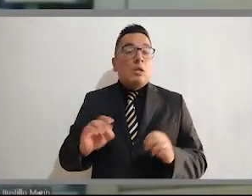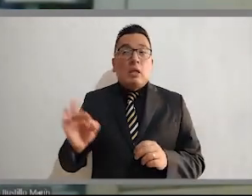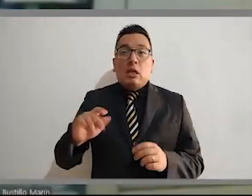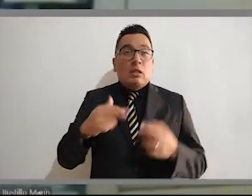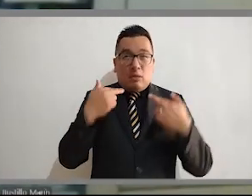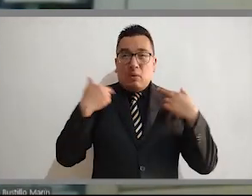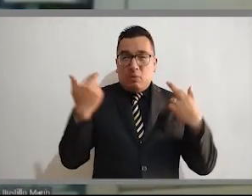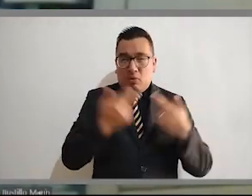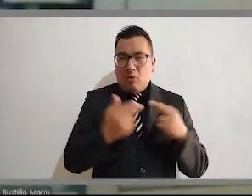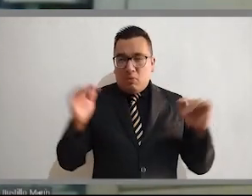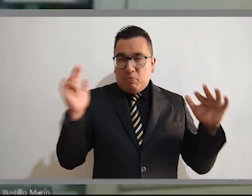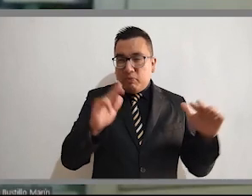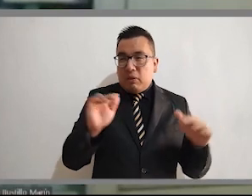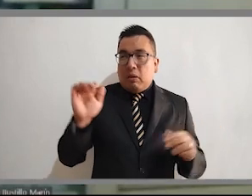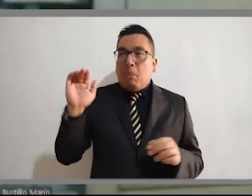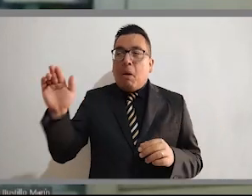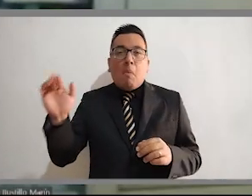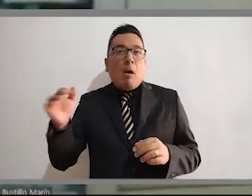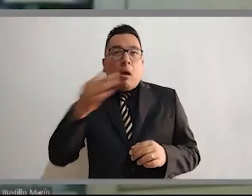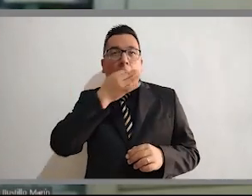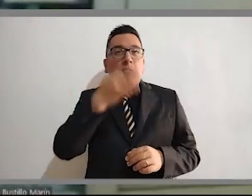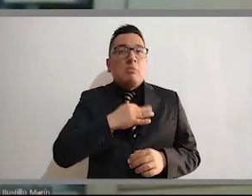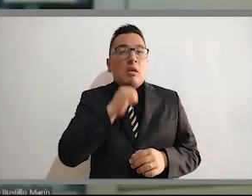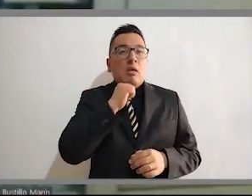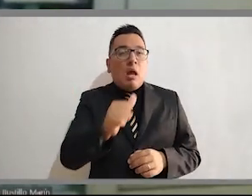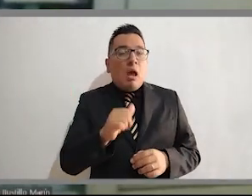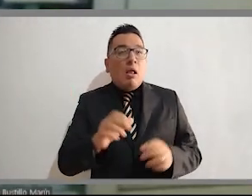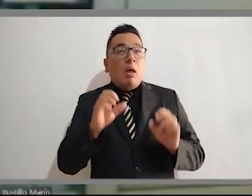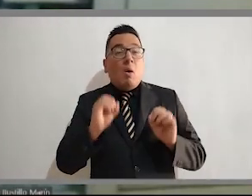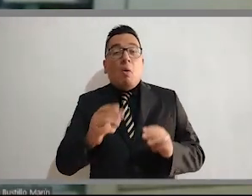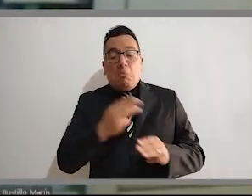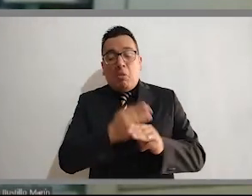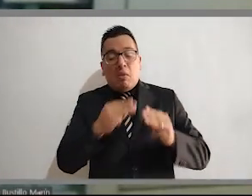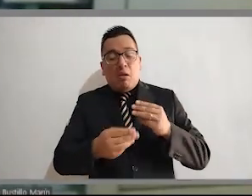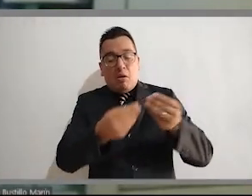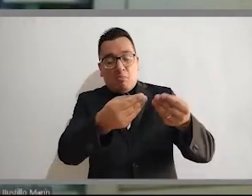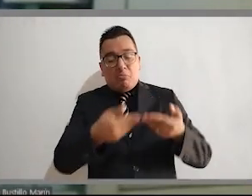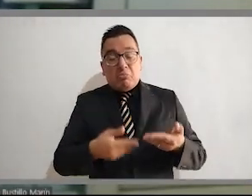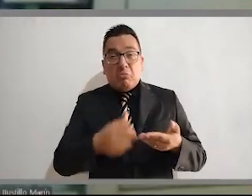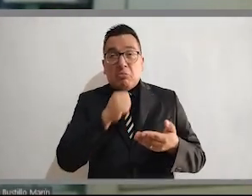las sesiones, no nos dejan o no nos dan todo el material para poder trabajar dentro